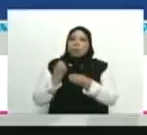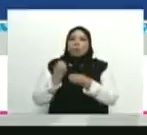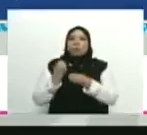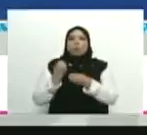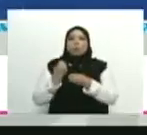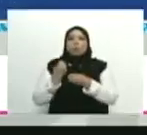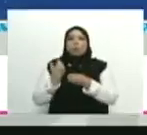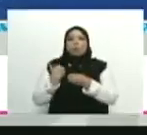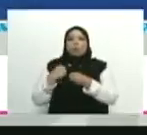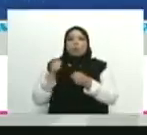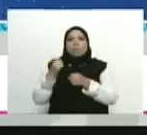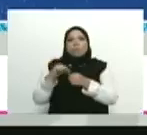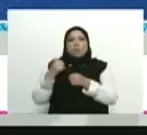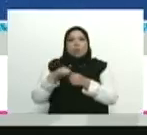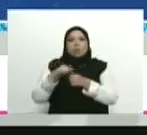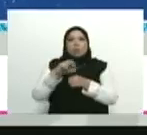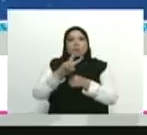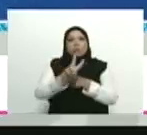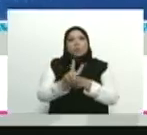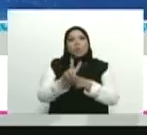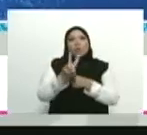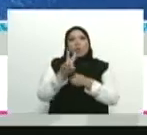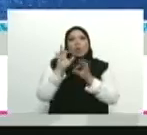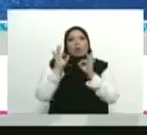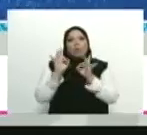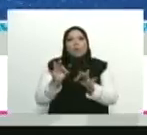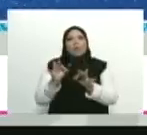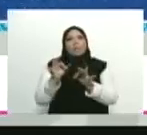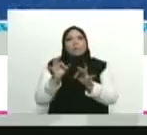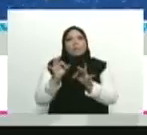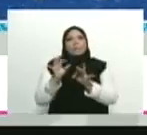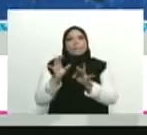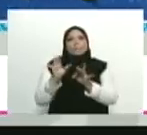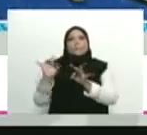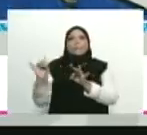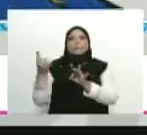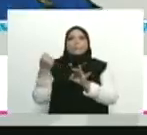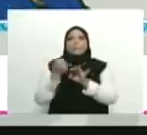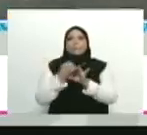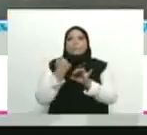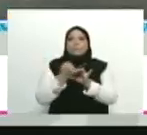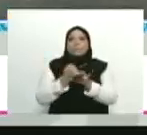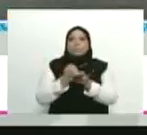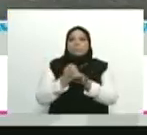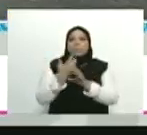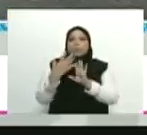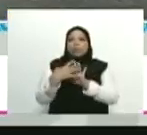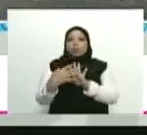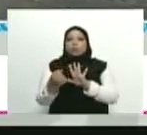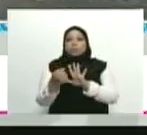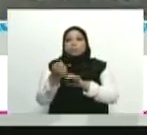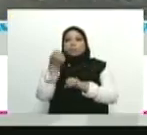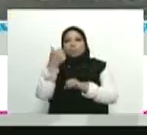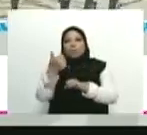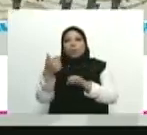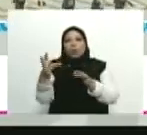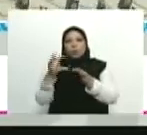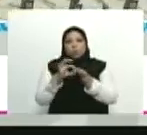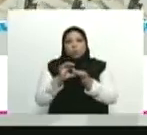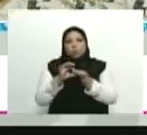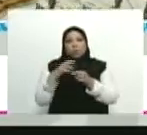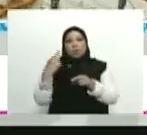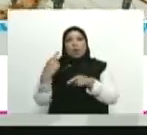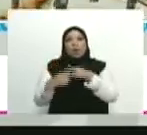del lago de Maracaibo tenga dos particularidades en mi criterio. La primera es que es una batalla que ejemplifica muy bien la unidad de